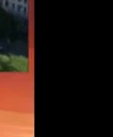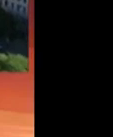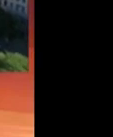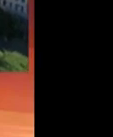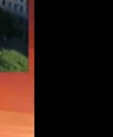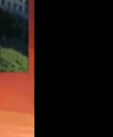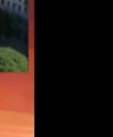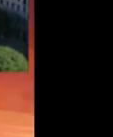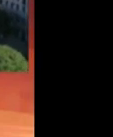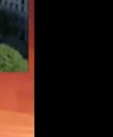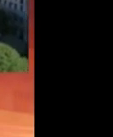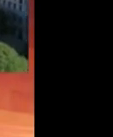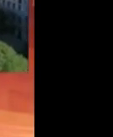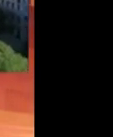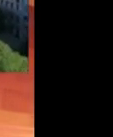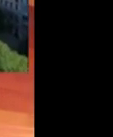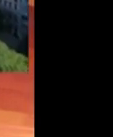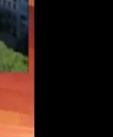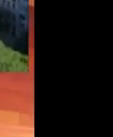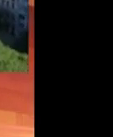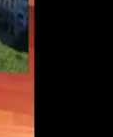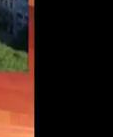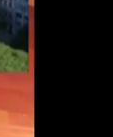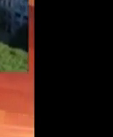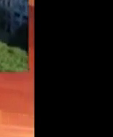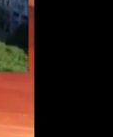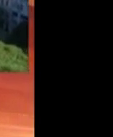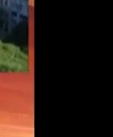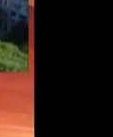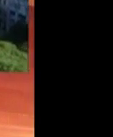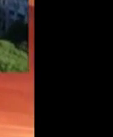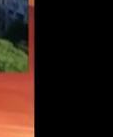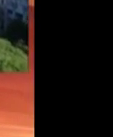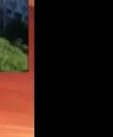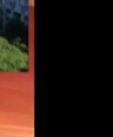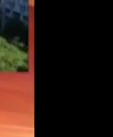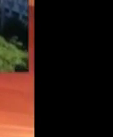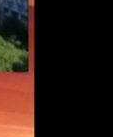caminando, circulando, la poca gente que estaba circulando aquí, y esto es lo que les decían.